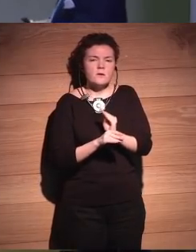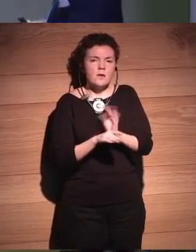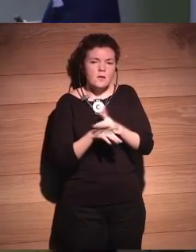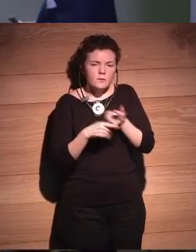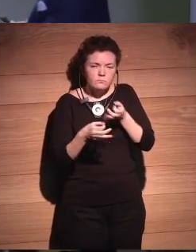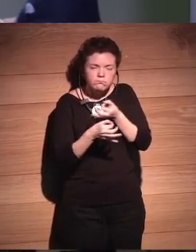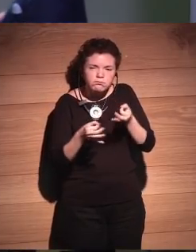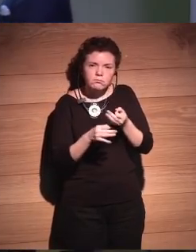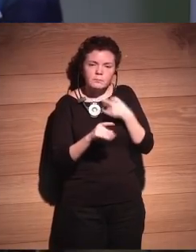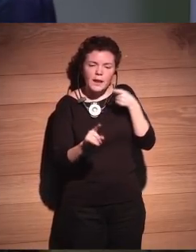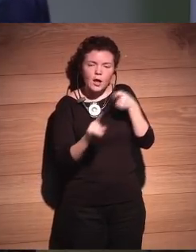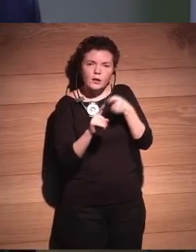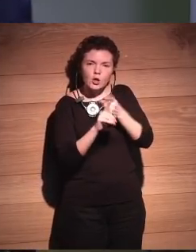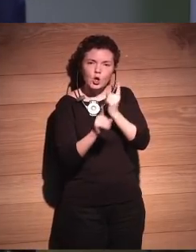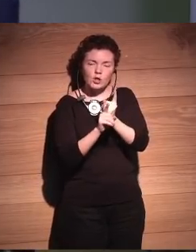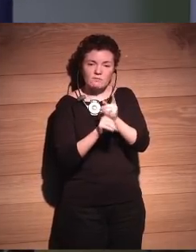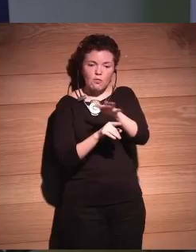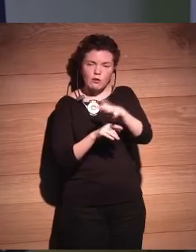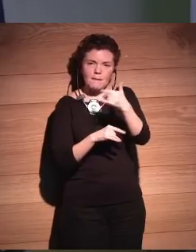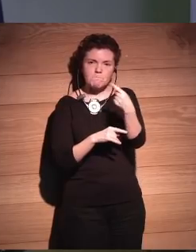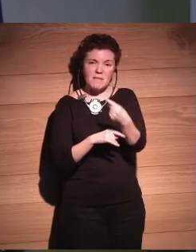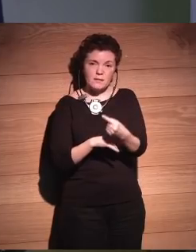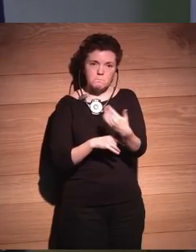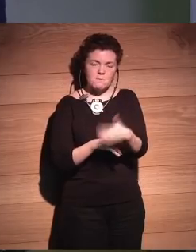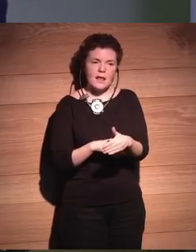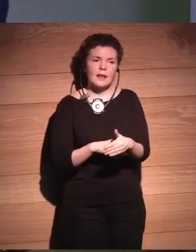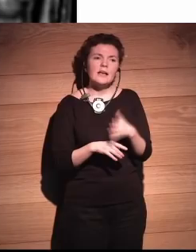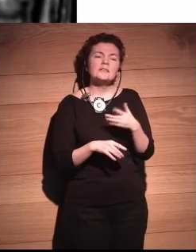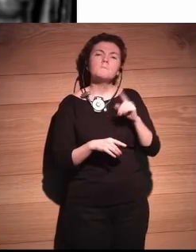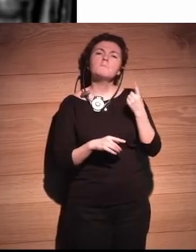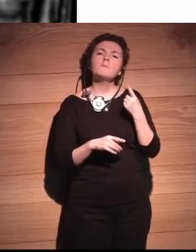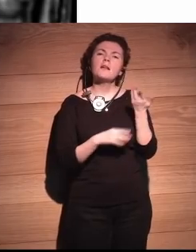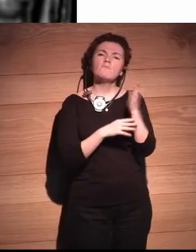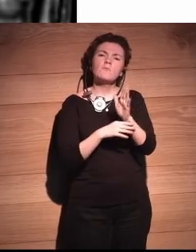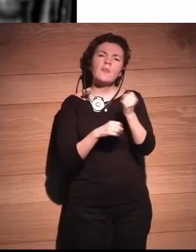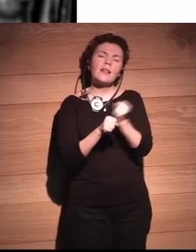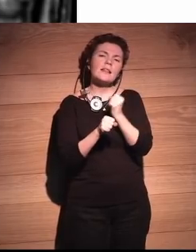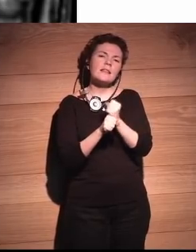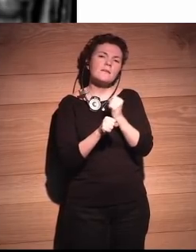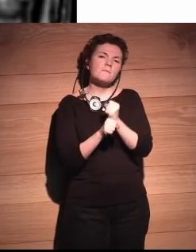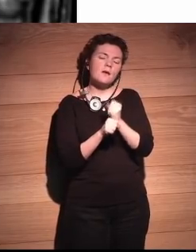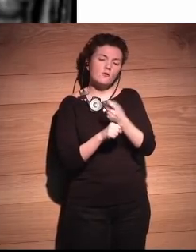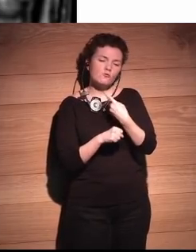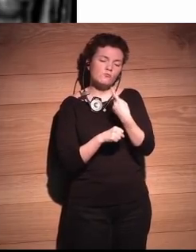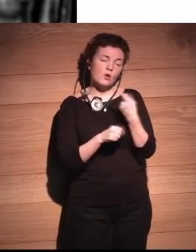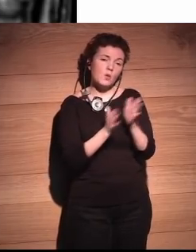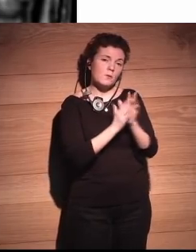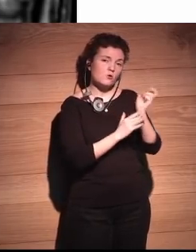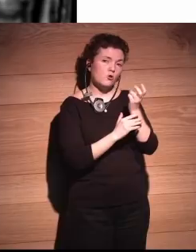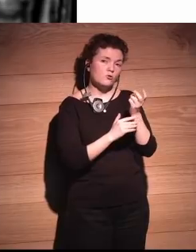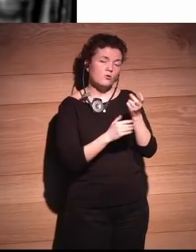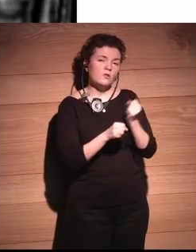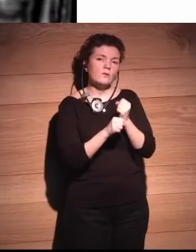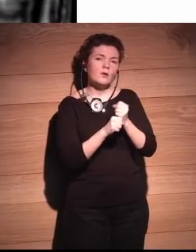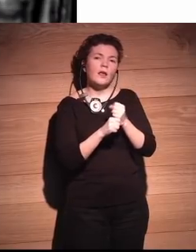hora de atacar el objetivo. Este es el primer ejemplo del trabajo que Russell y yo y nuestros compañeros hemos estado llevando a